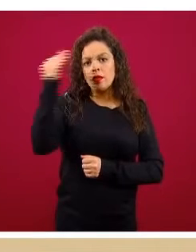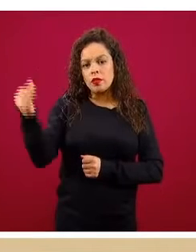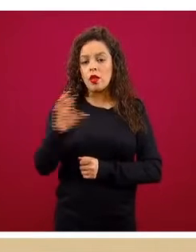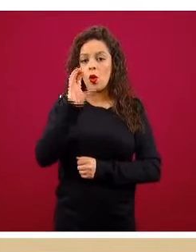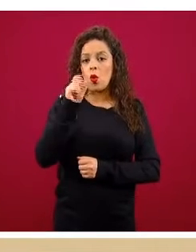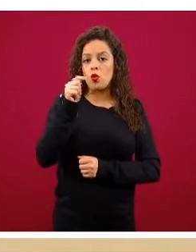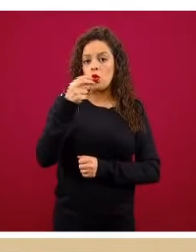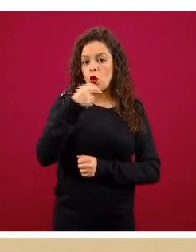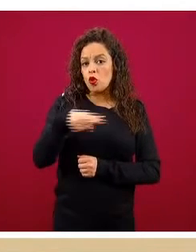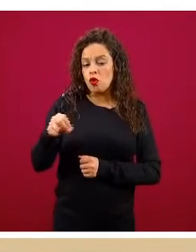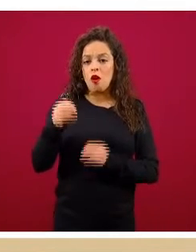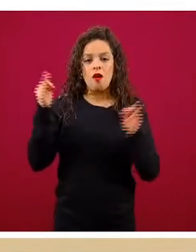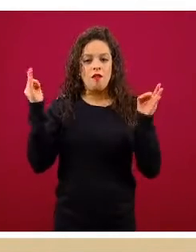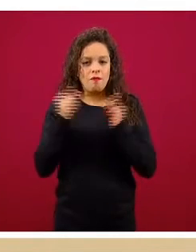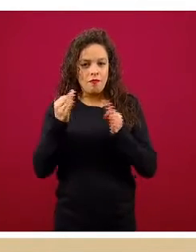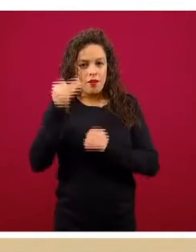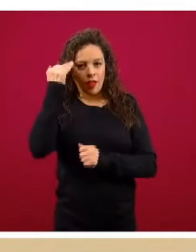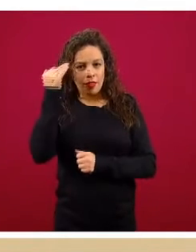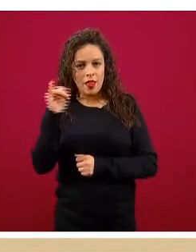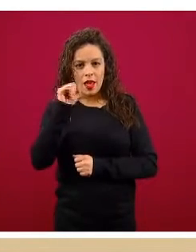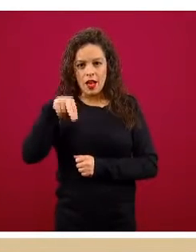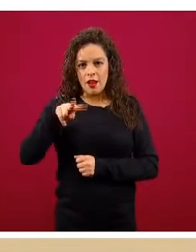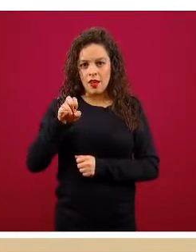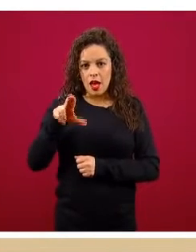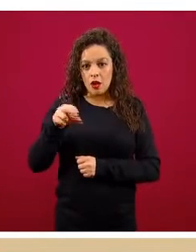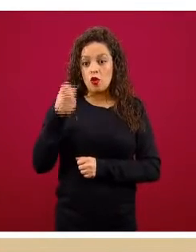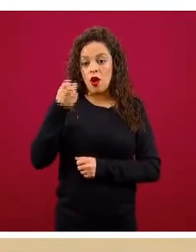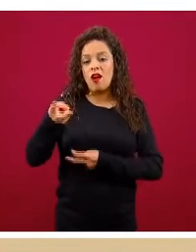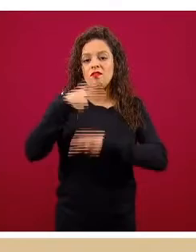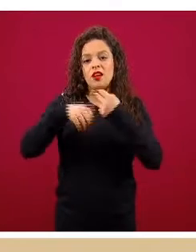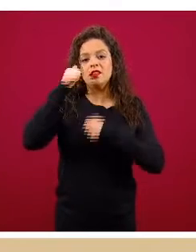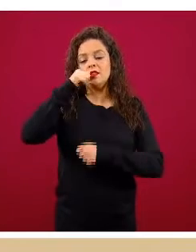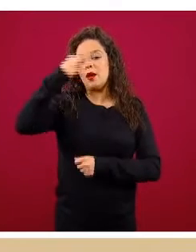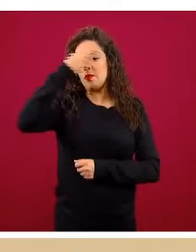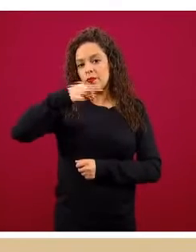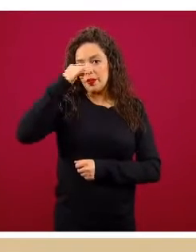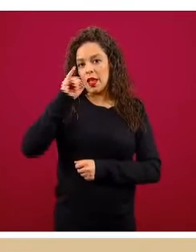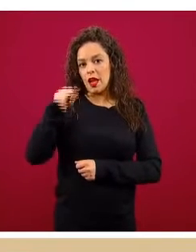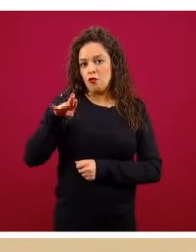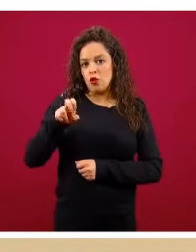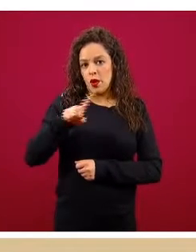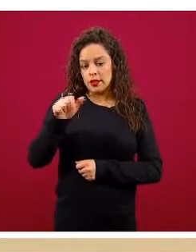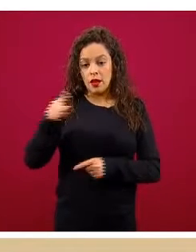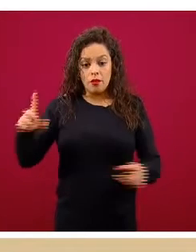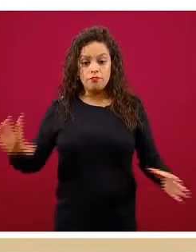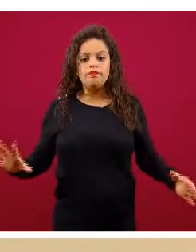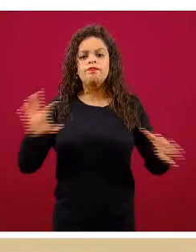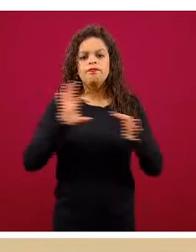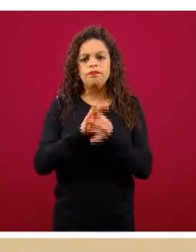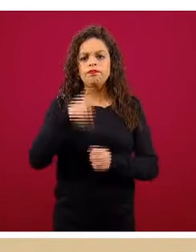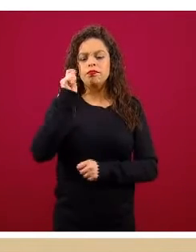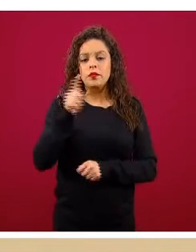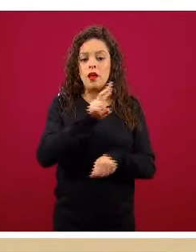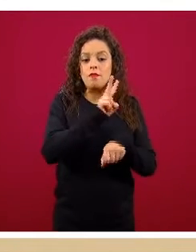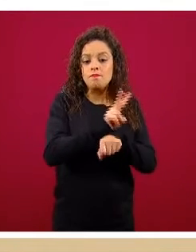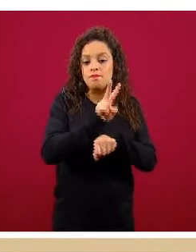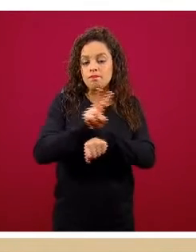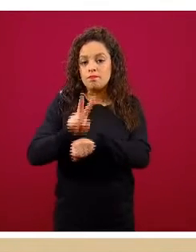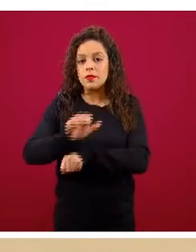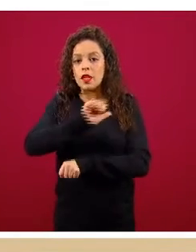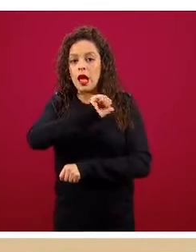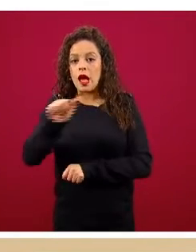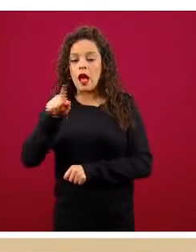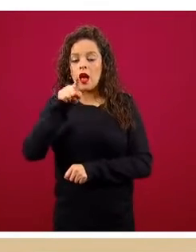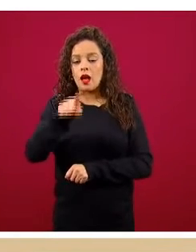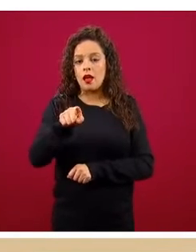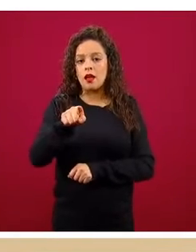invierno. Y lo que se ve en los picos son datos reales, colectados retrospectivamente del Sistema de Vigilancia de Mortalidad y del